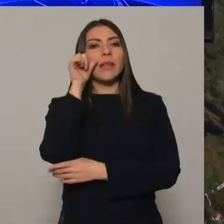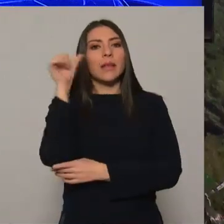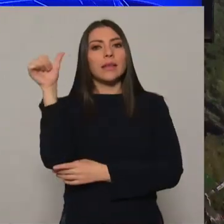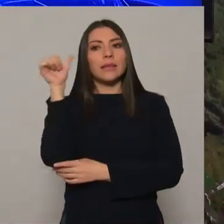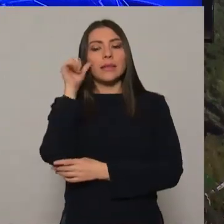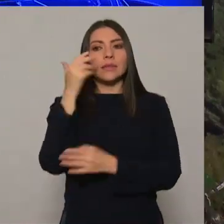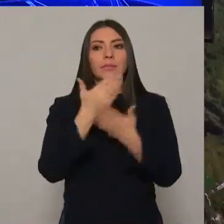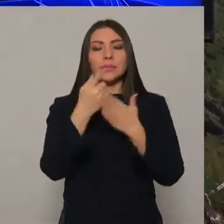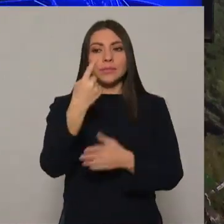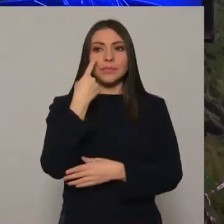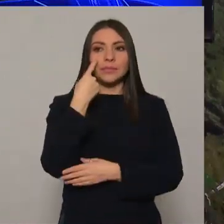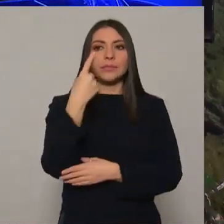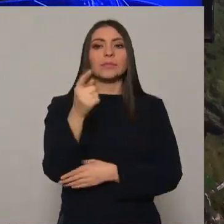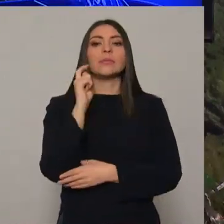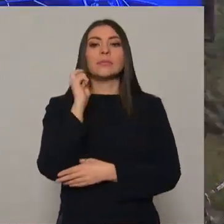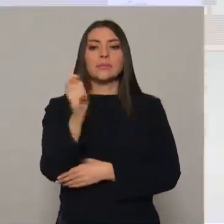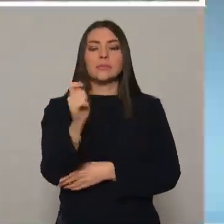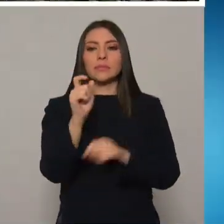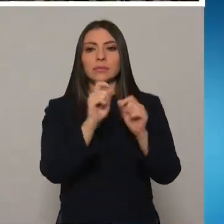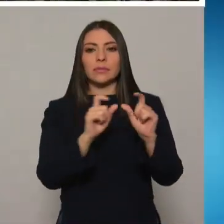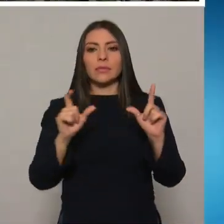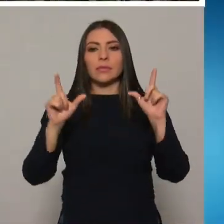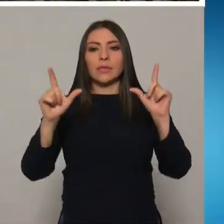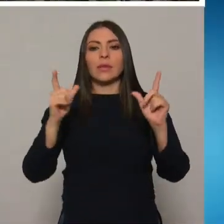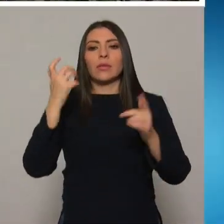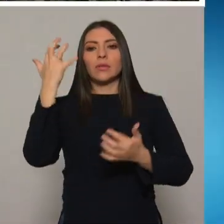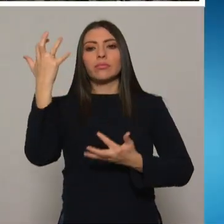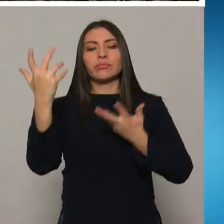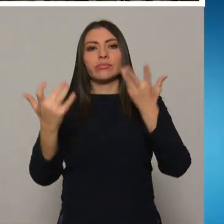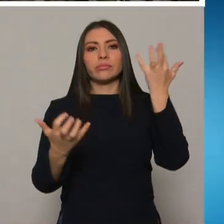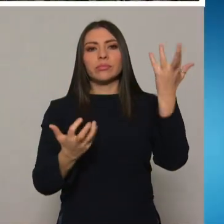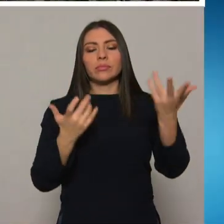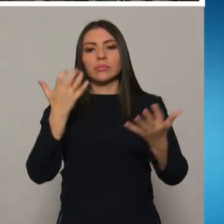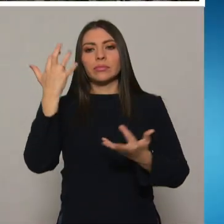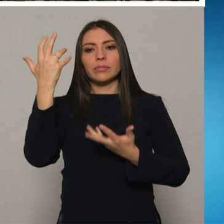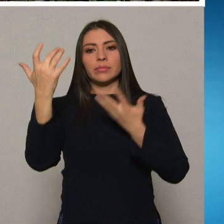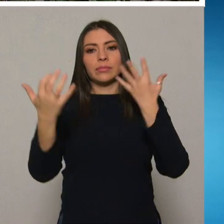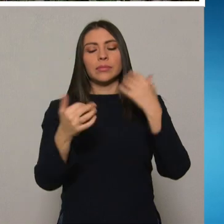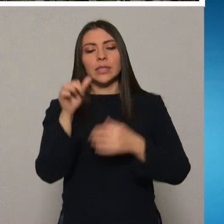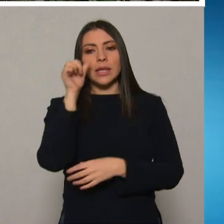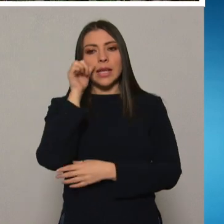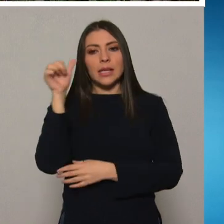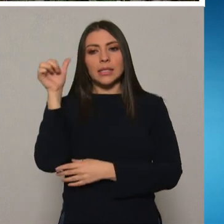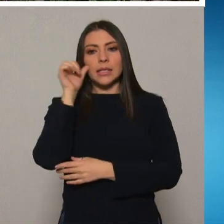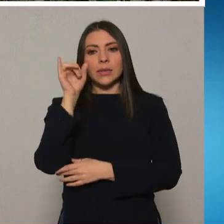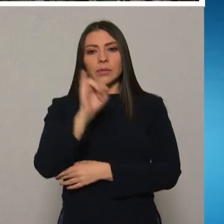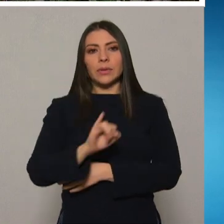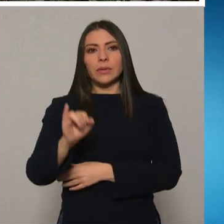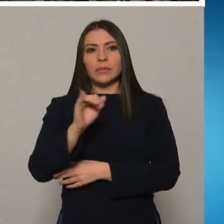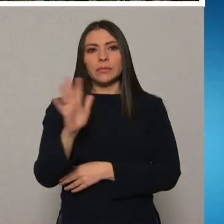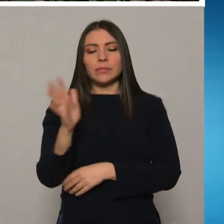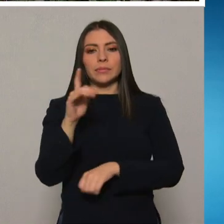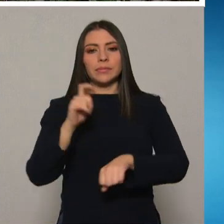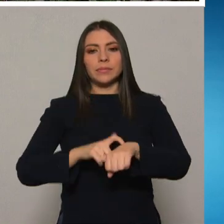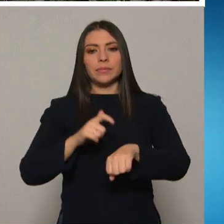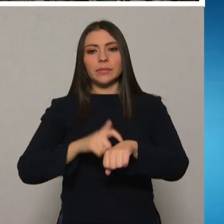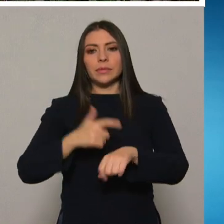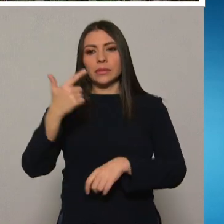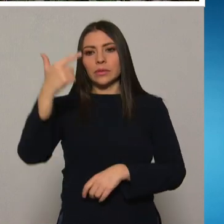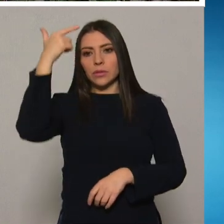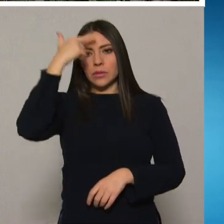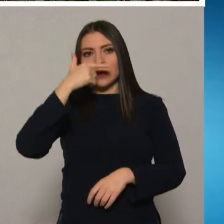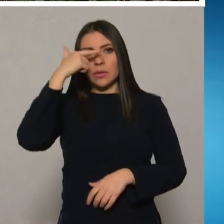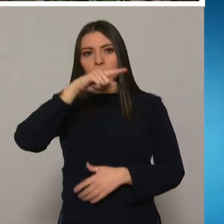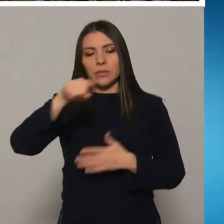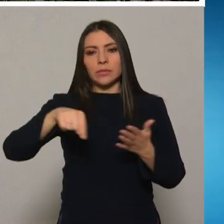Lo que usted verá a continuación en pantalla son las imágenes, les decía, de este incendio registrado ayer jueves cerca de las 7 de la noche en la